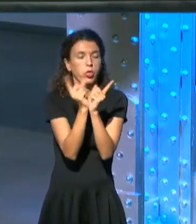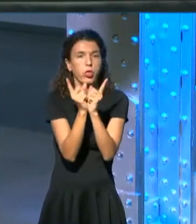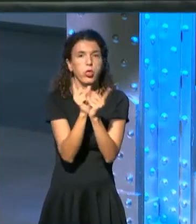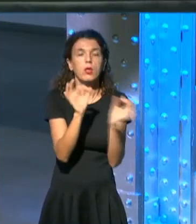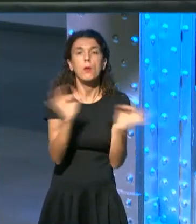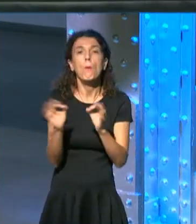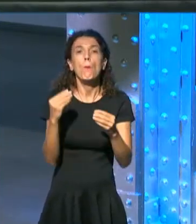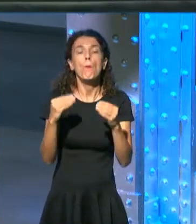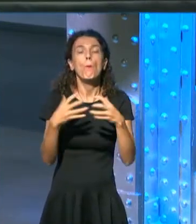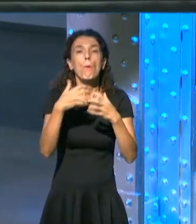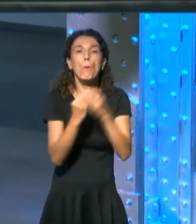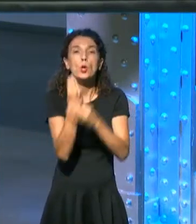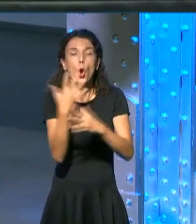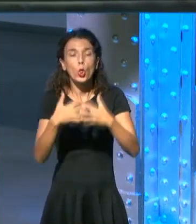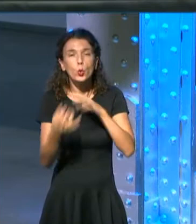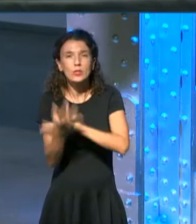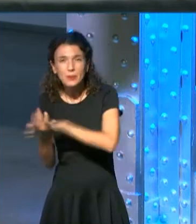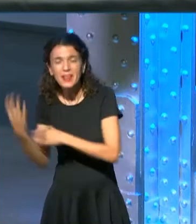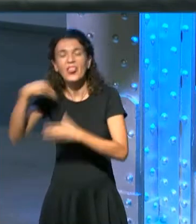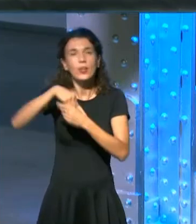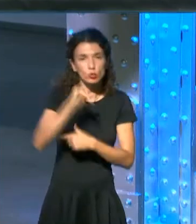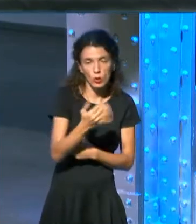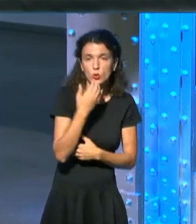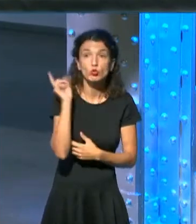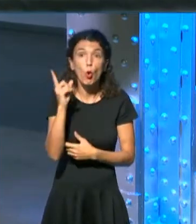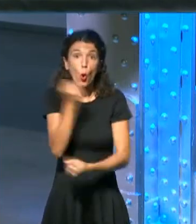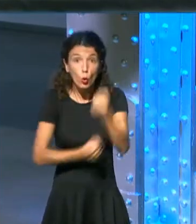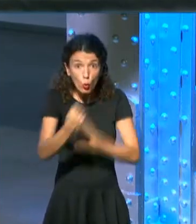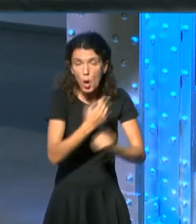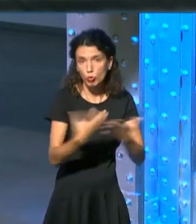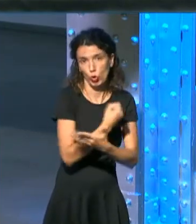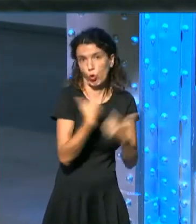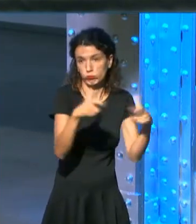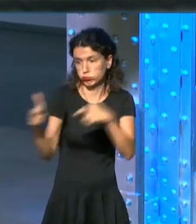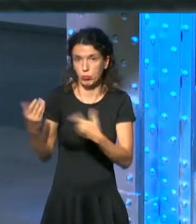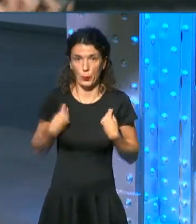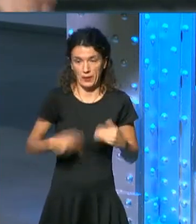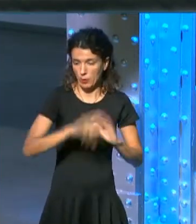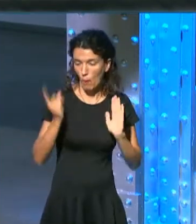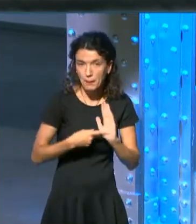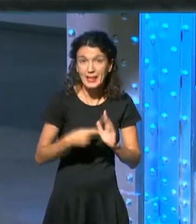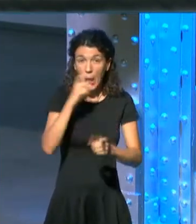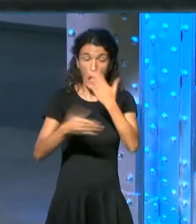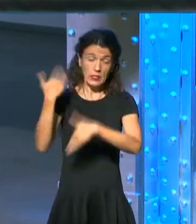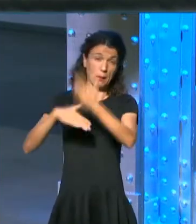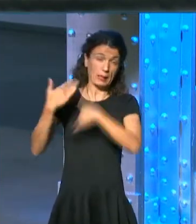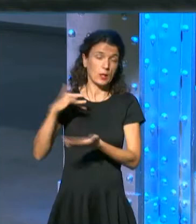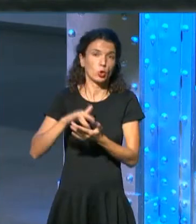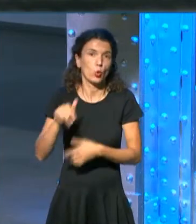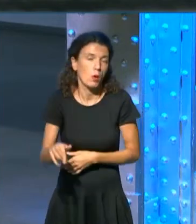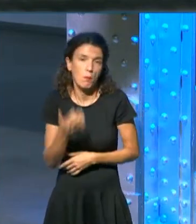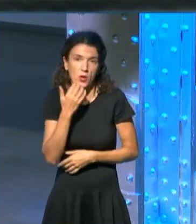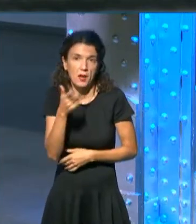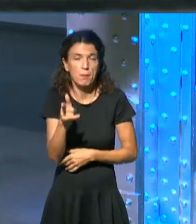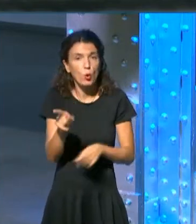productividad está presente no solamente en la economía, sino en todos los aspectos de nuestra vida. Nuestros antepasados